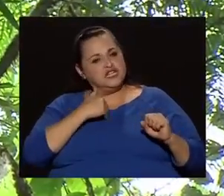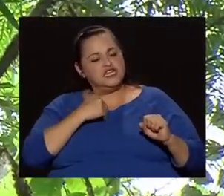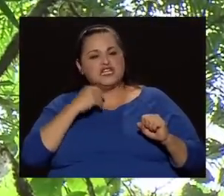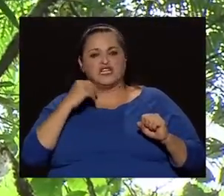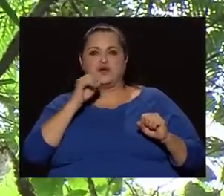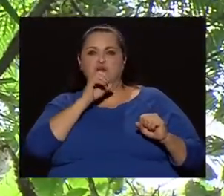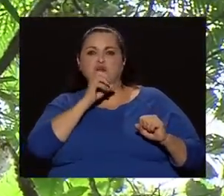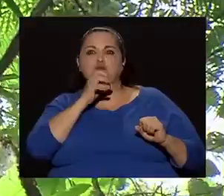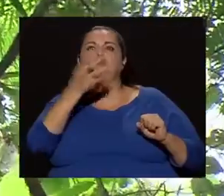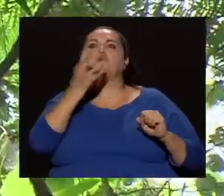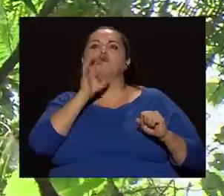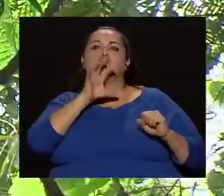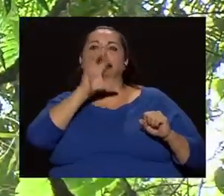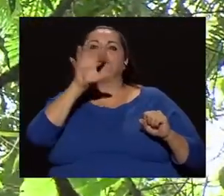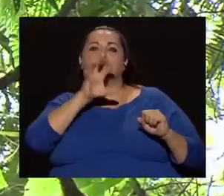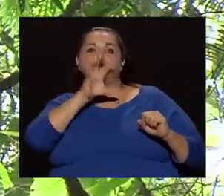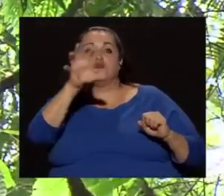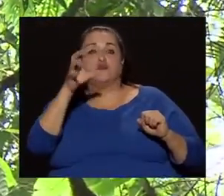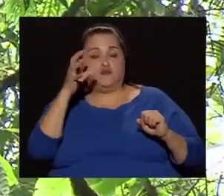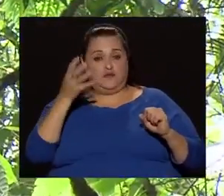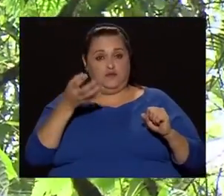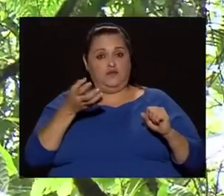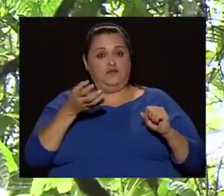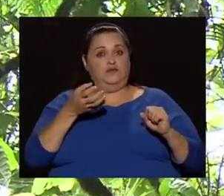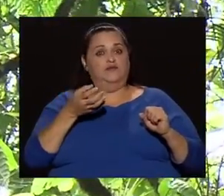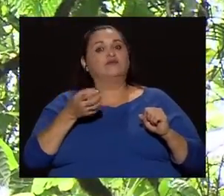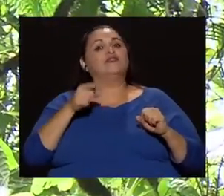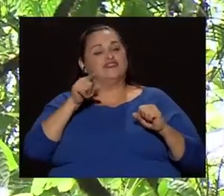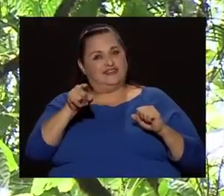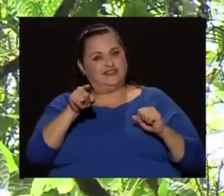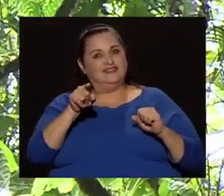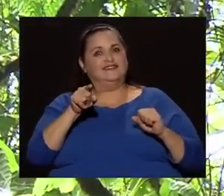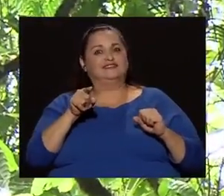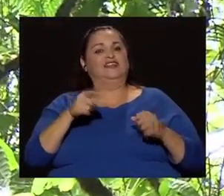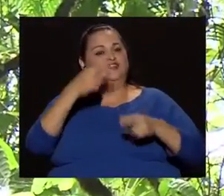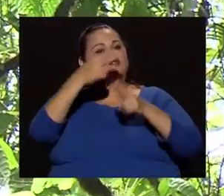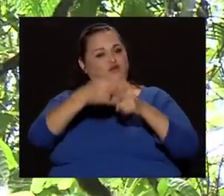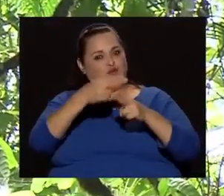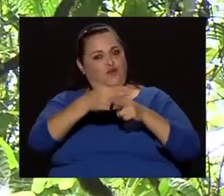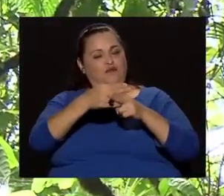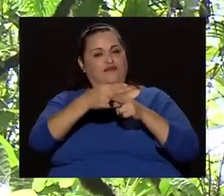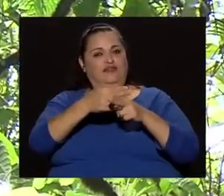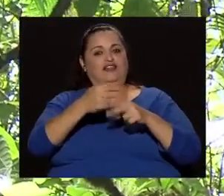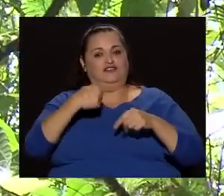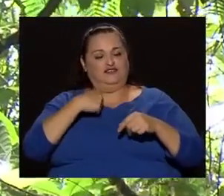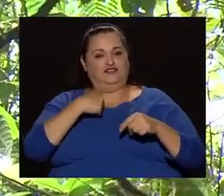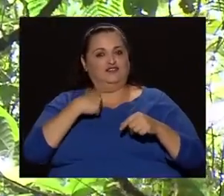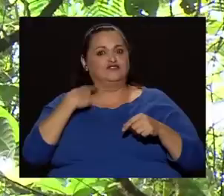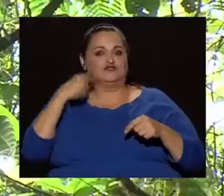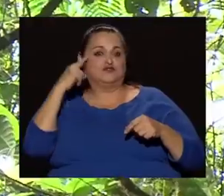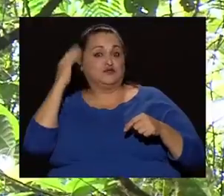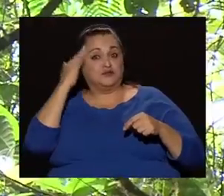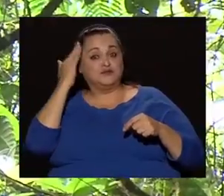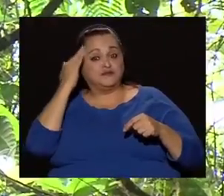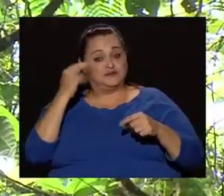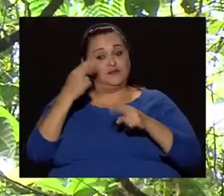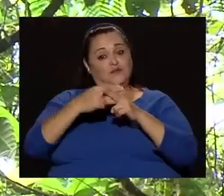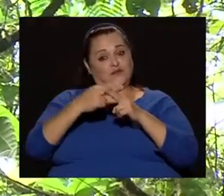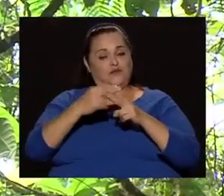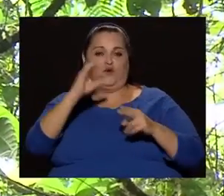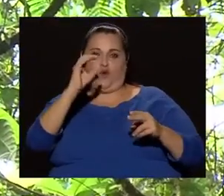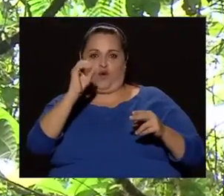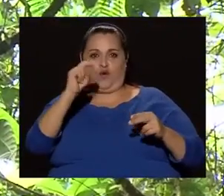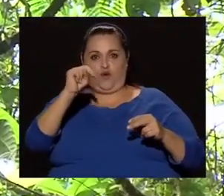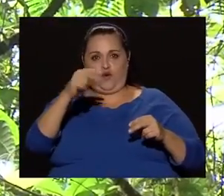da el nombre, que nosotros ya conocemos mono Congo, pero en otras partes se le conoce como mono aullador. Es un rugido que es muy